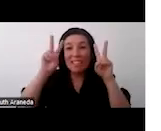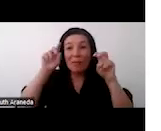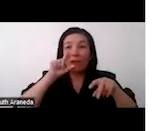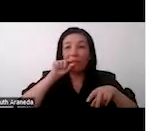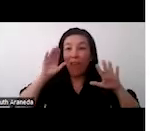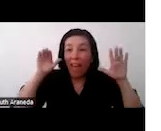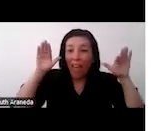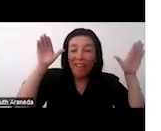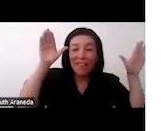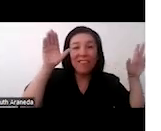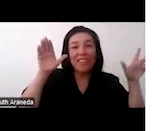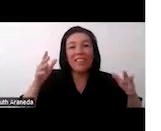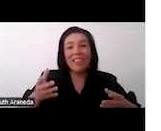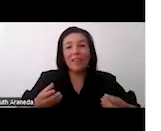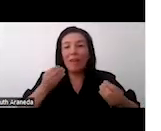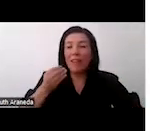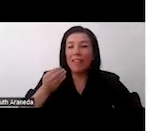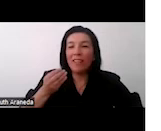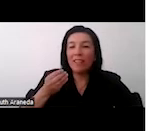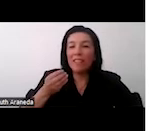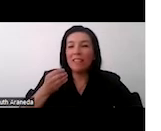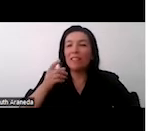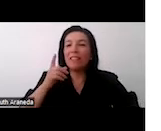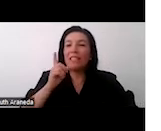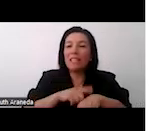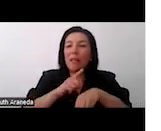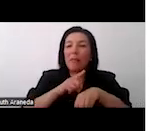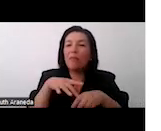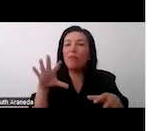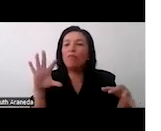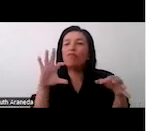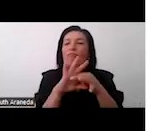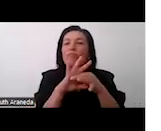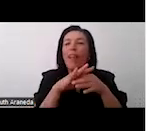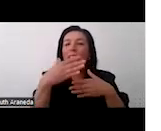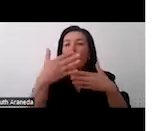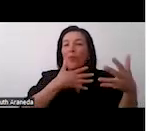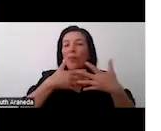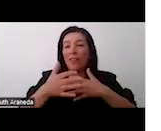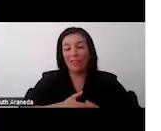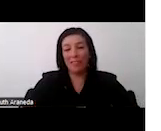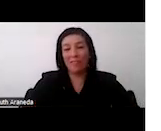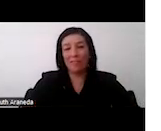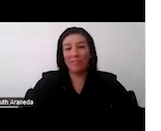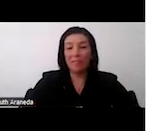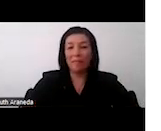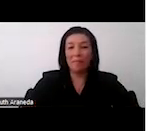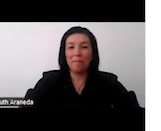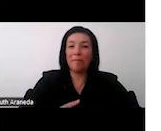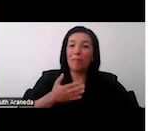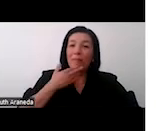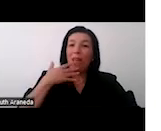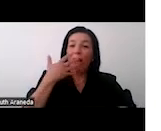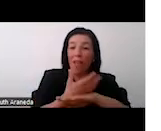poder tener un tiempo de unión con la naturaleza. Así también han surgido